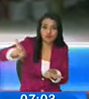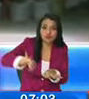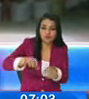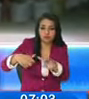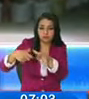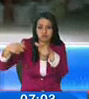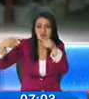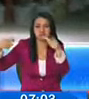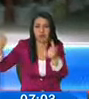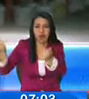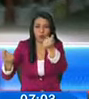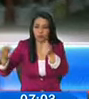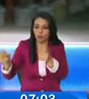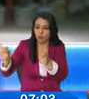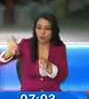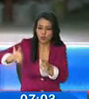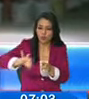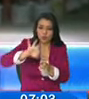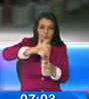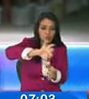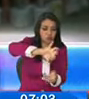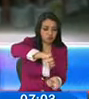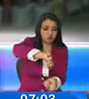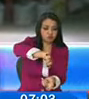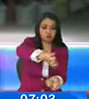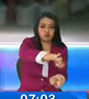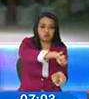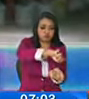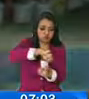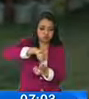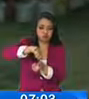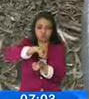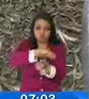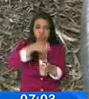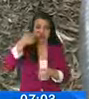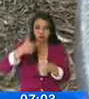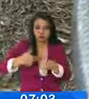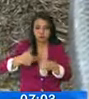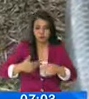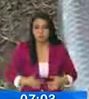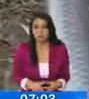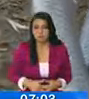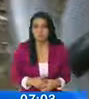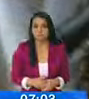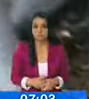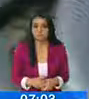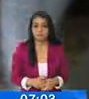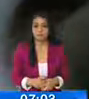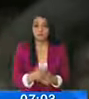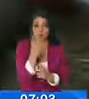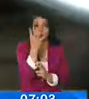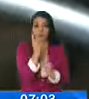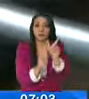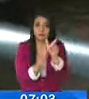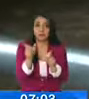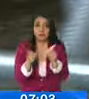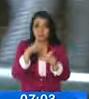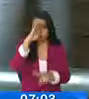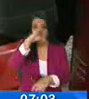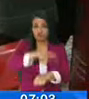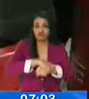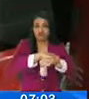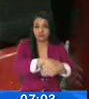tanquero hacia los bidones plásticos que encontramos en el interior de este inmueble. Los sospechosos fueron trasladados hasta la unidad de